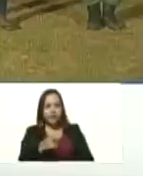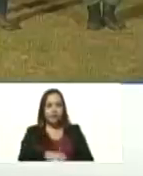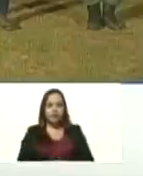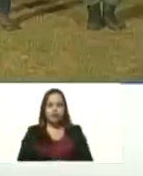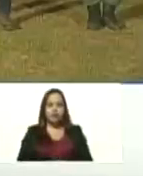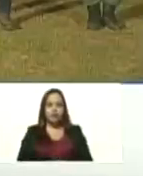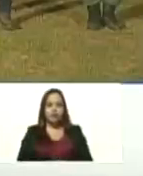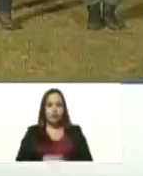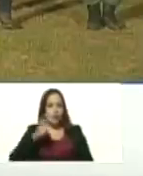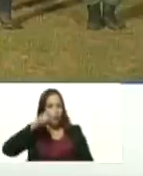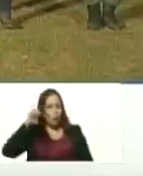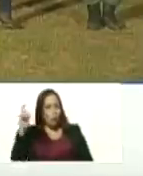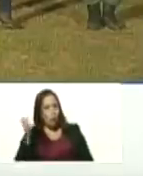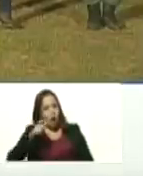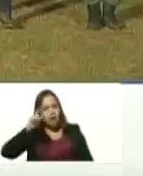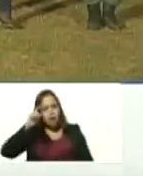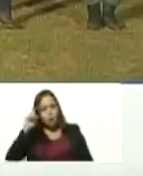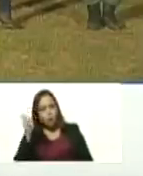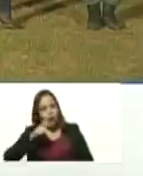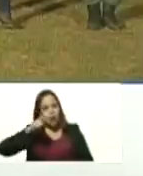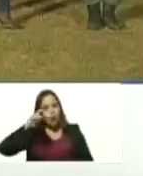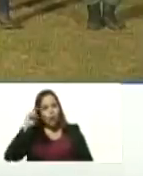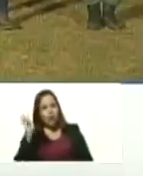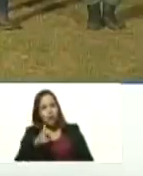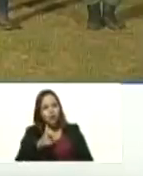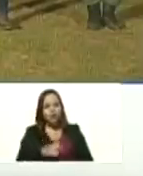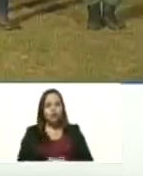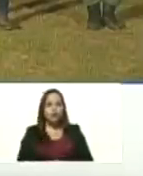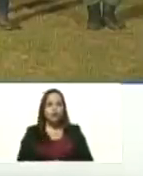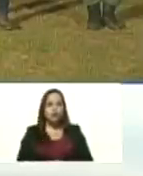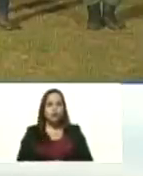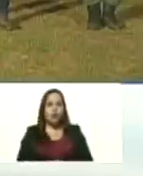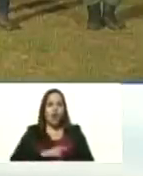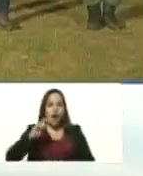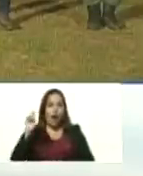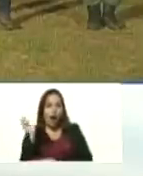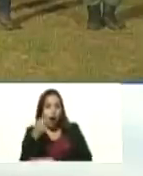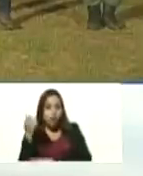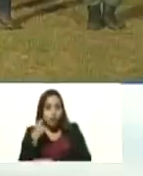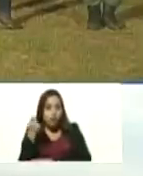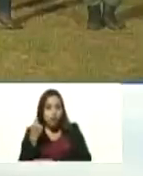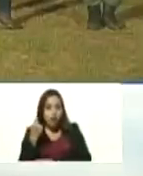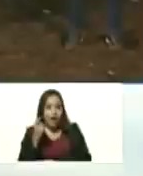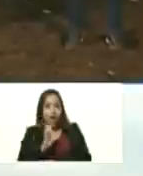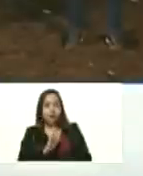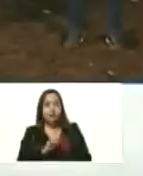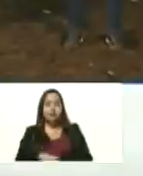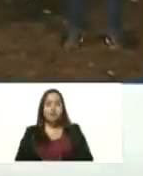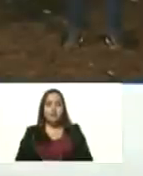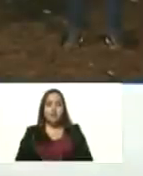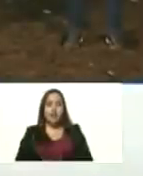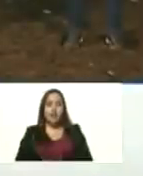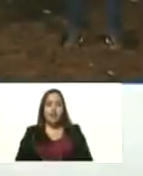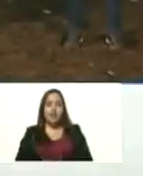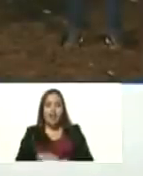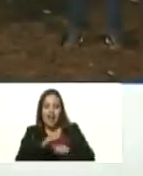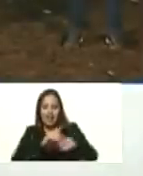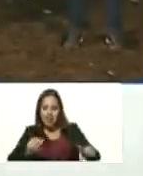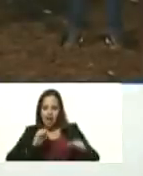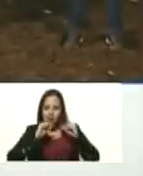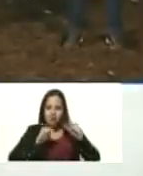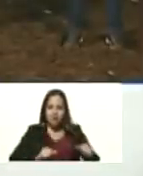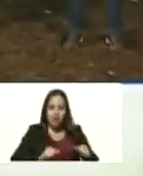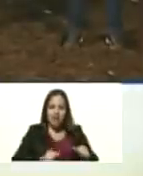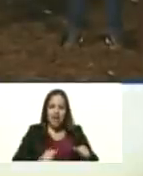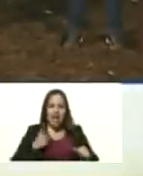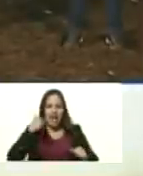guárico guárico guárico barco guárico guárico-apure nos vamos directo a las tierras heroicas del